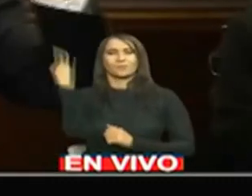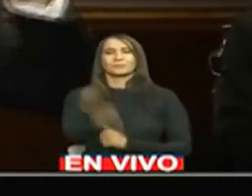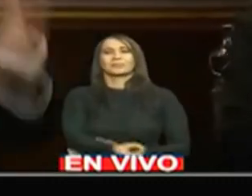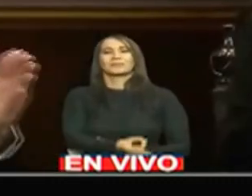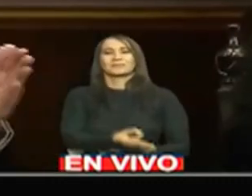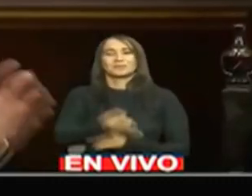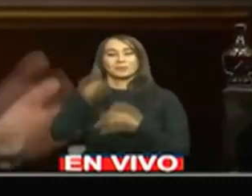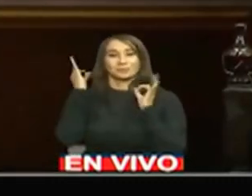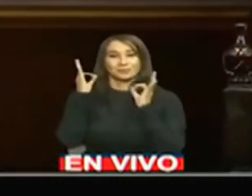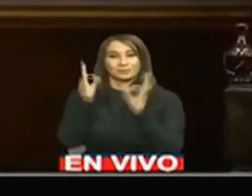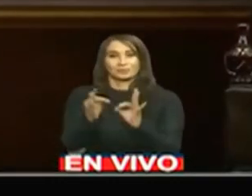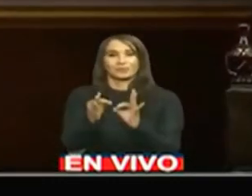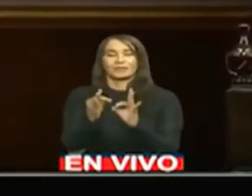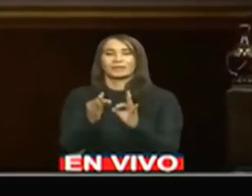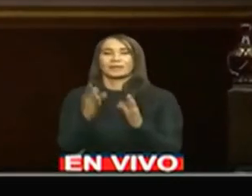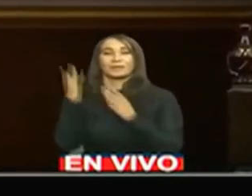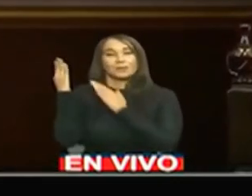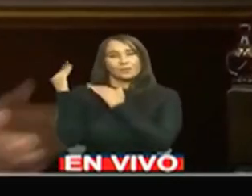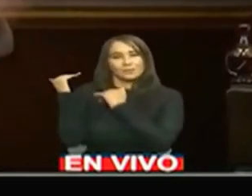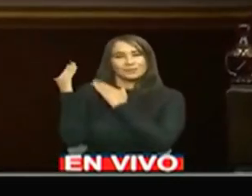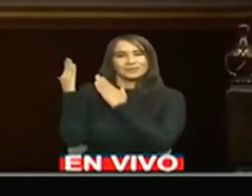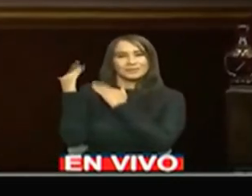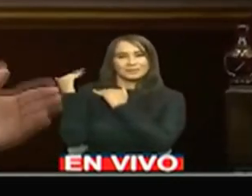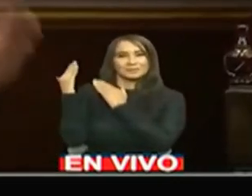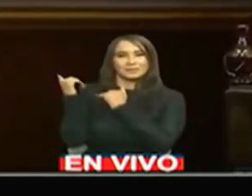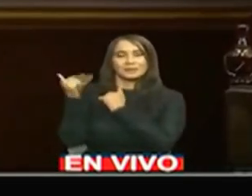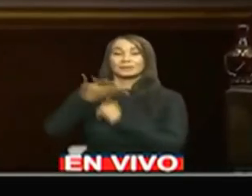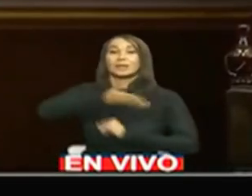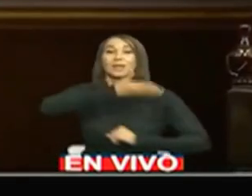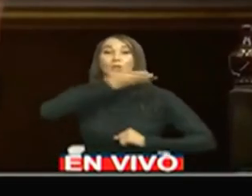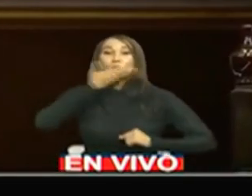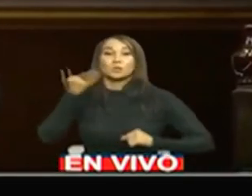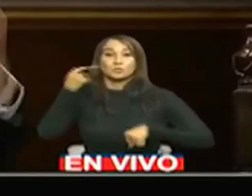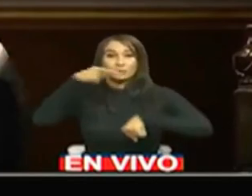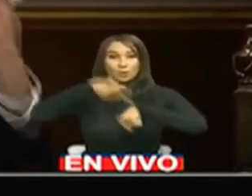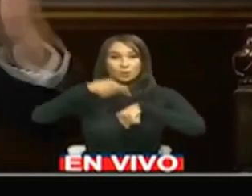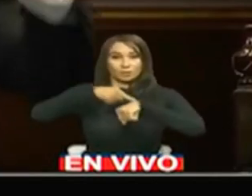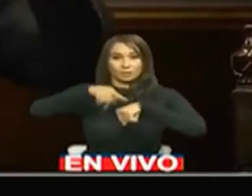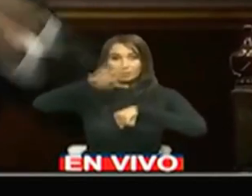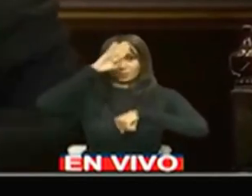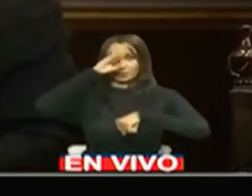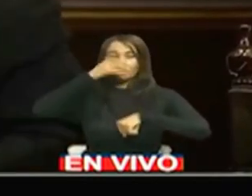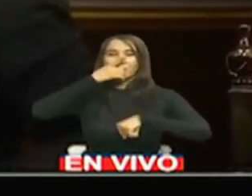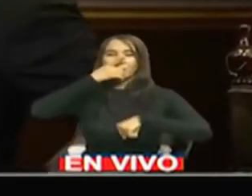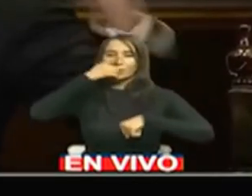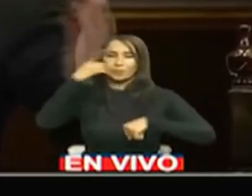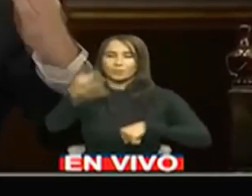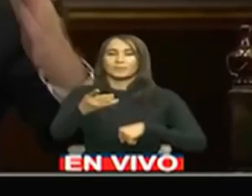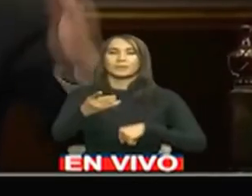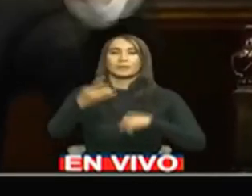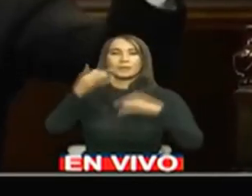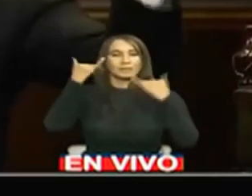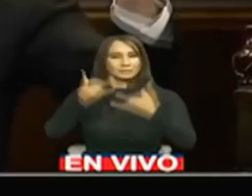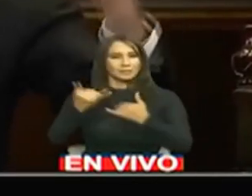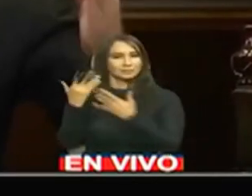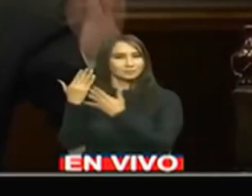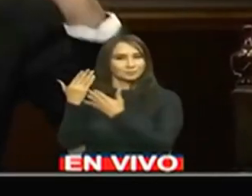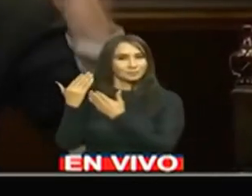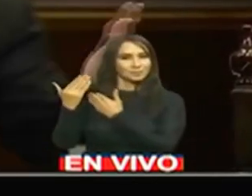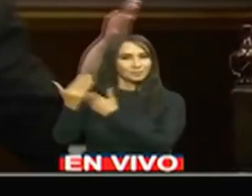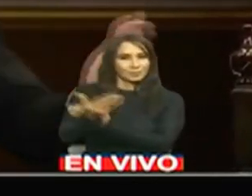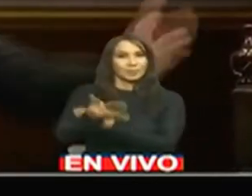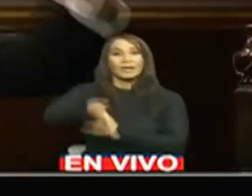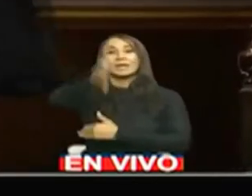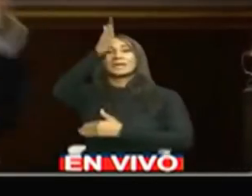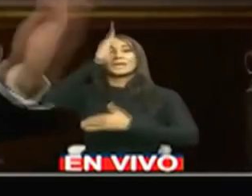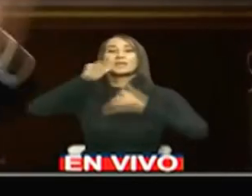con firmeza y con esperanza. Los mejores tiempos de la República Dominicana están por venir. Que